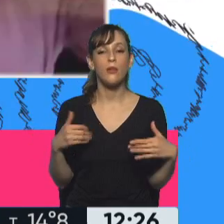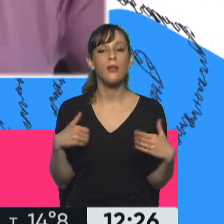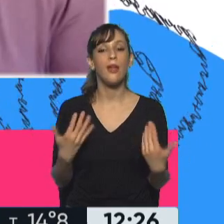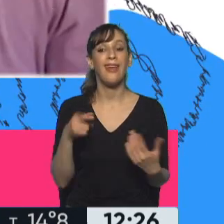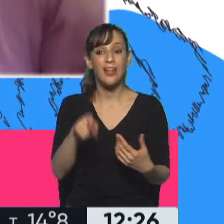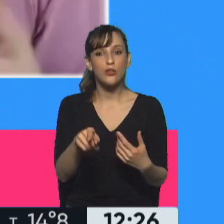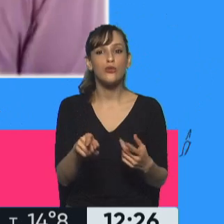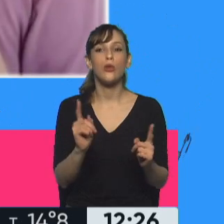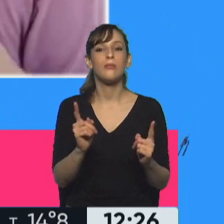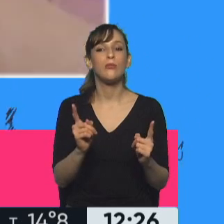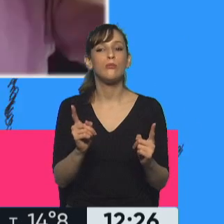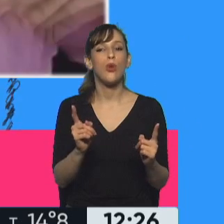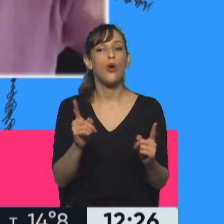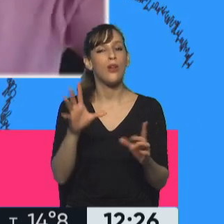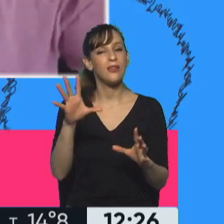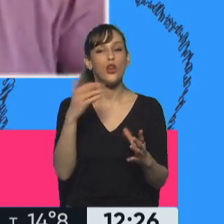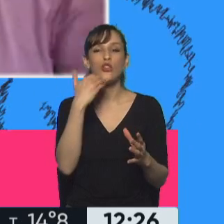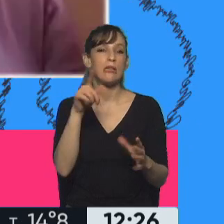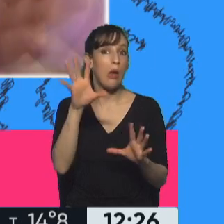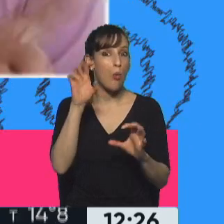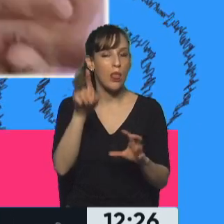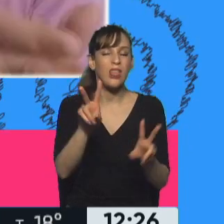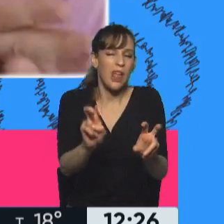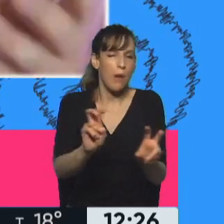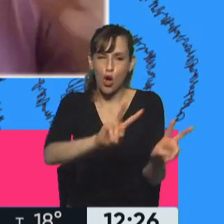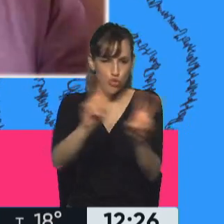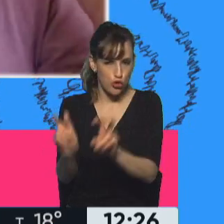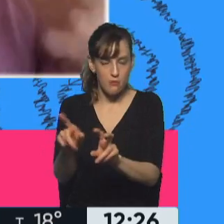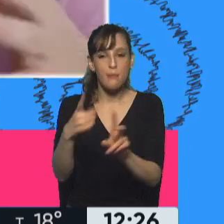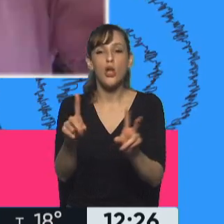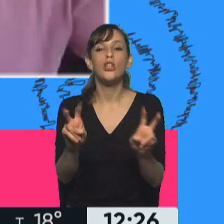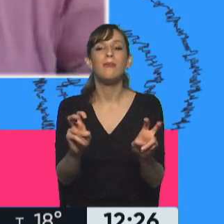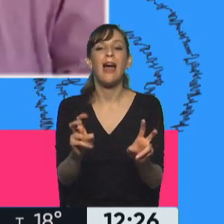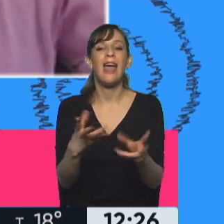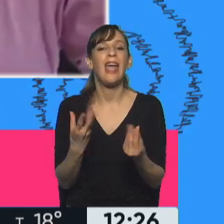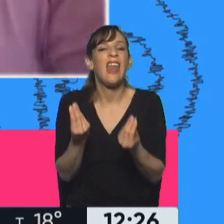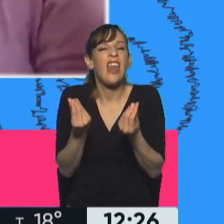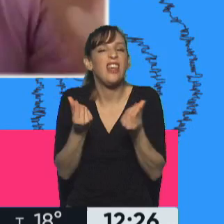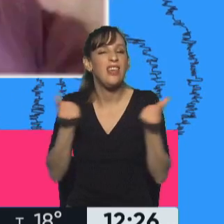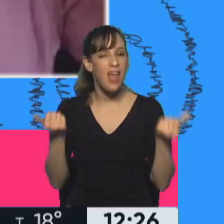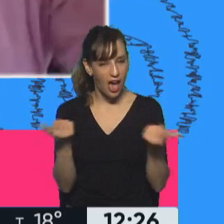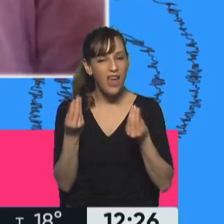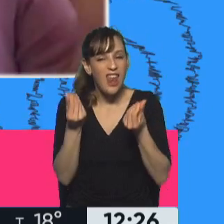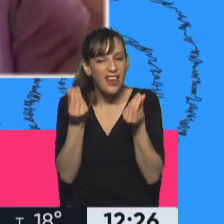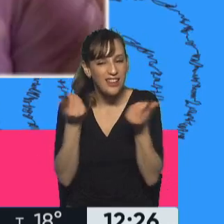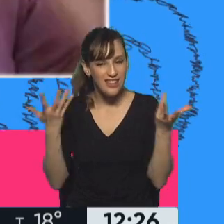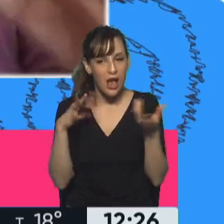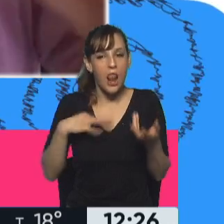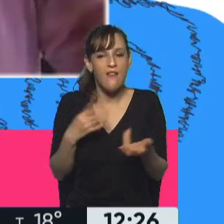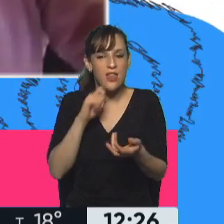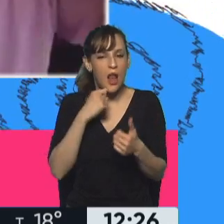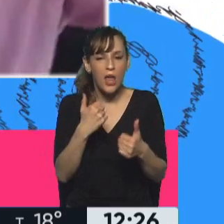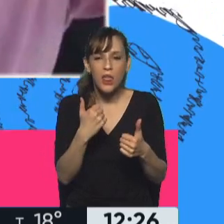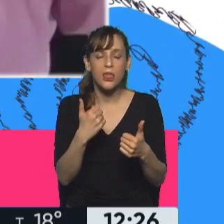de la imagen, no sé si se acuerdan, obviamente no tiene nada que ver el tema, ¿no? Pero sí hablo de la energía, de lo que era La Vida Es Bella, de poder, como familia, poder darles